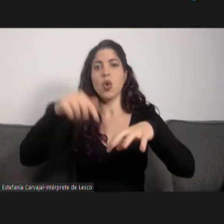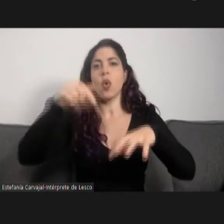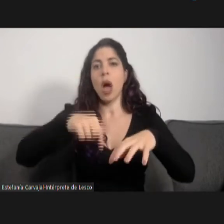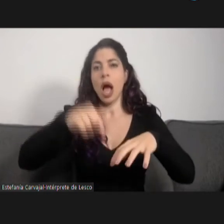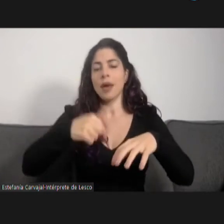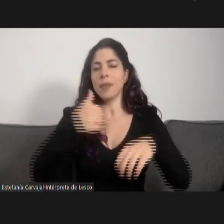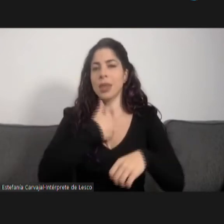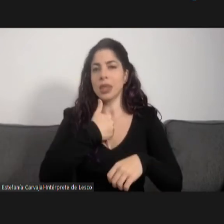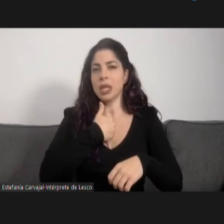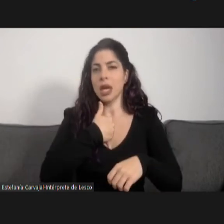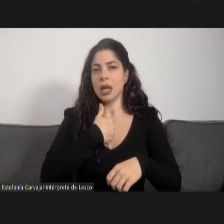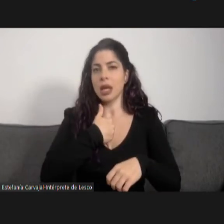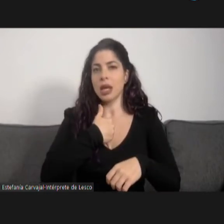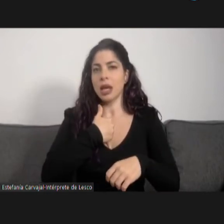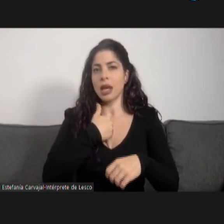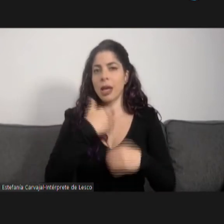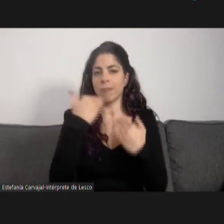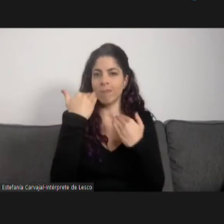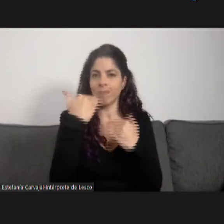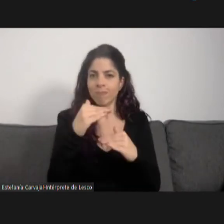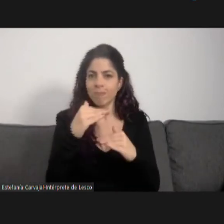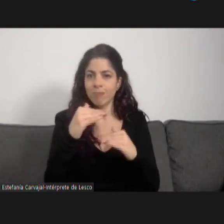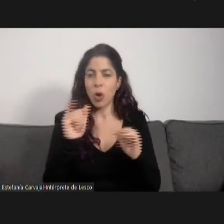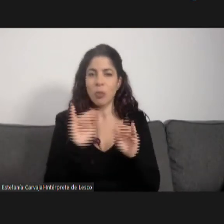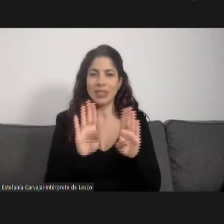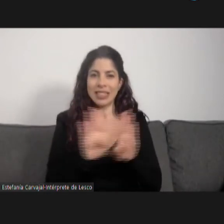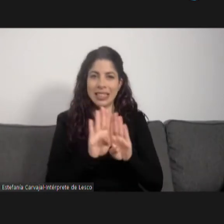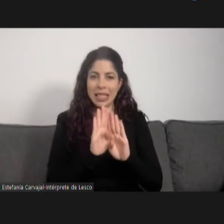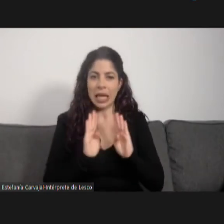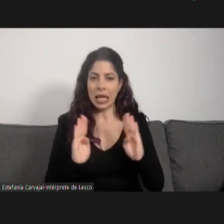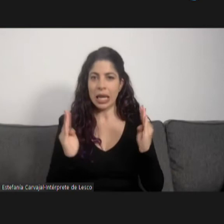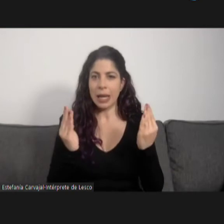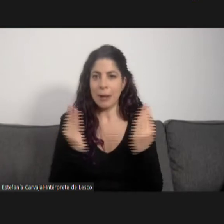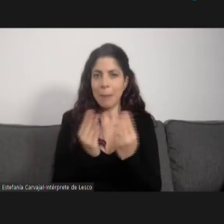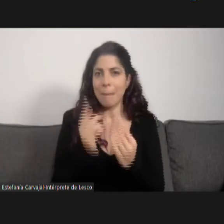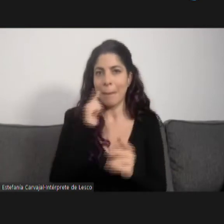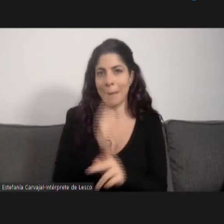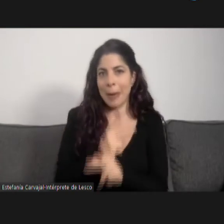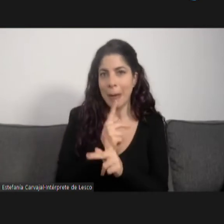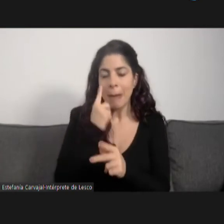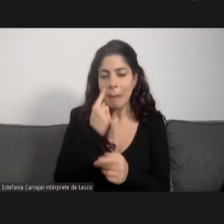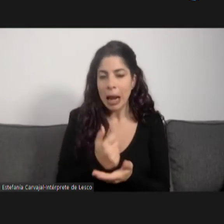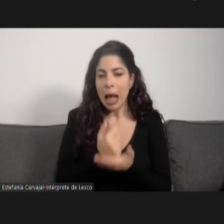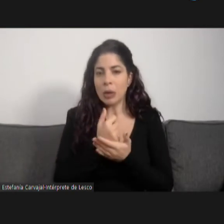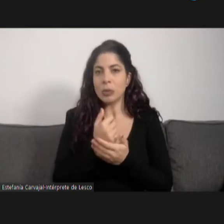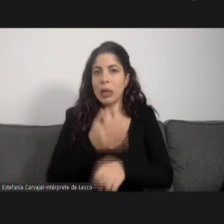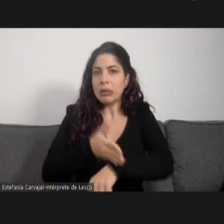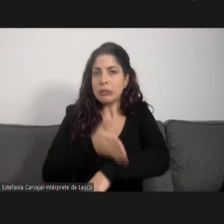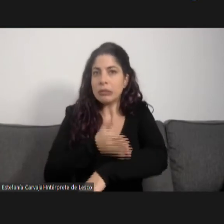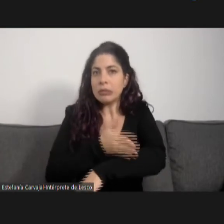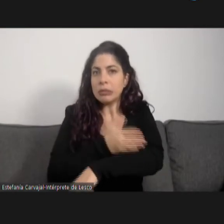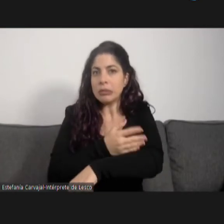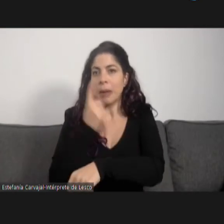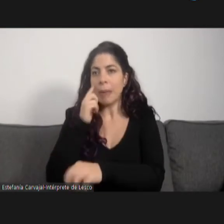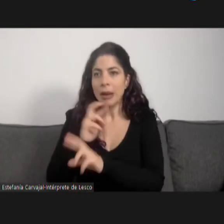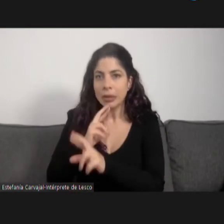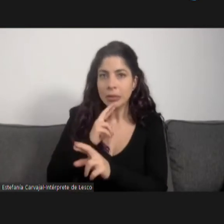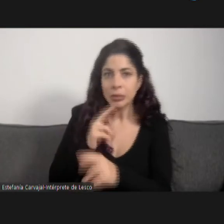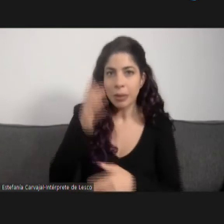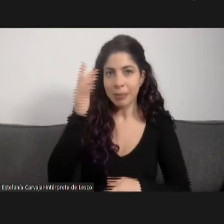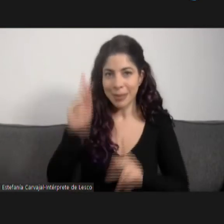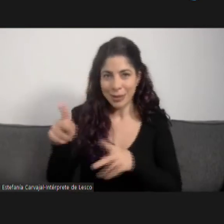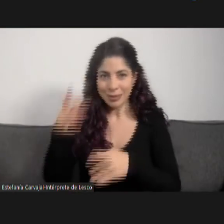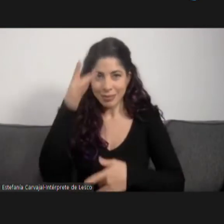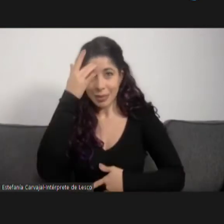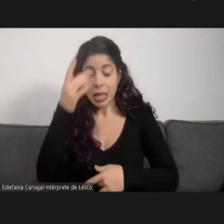este cerco epidemiológico, este cierre preventivo para poder ganar capacidad de respuesta. Tenemos 53